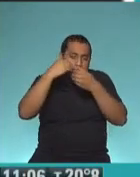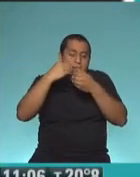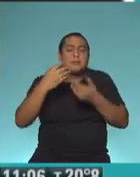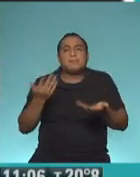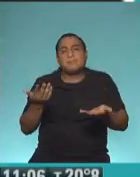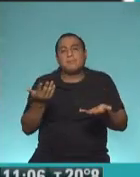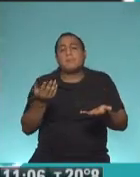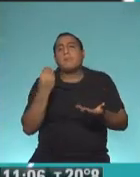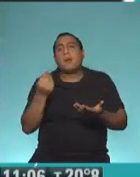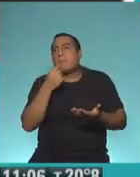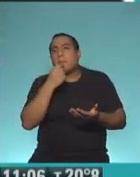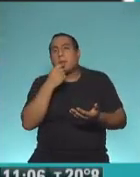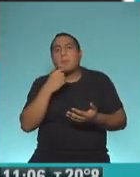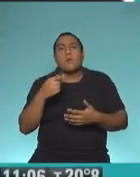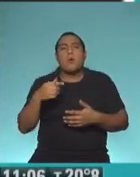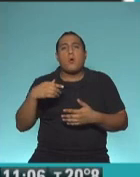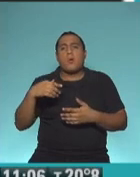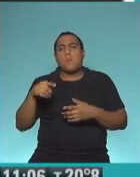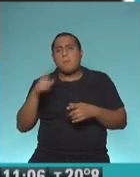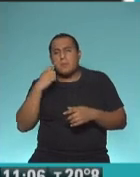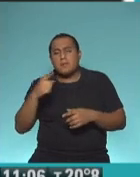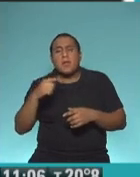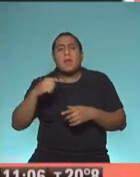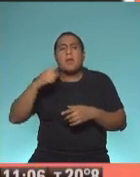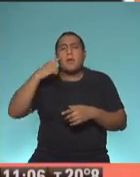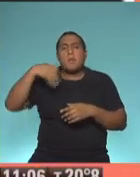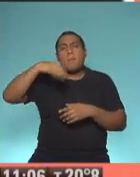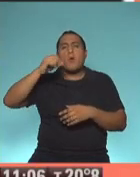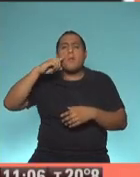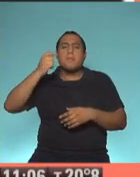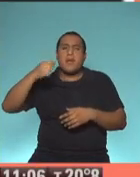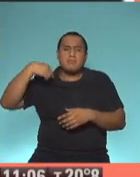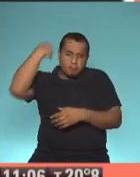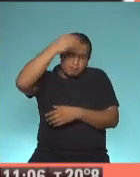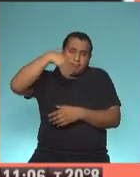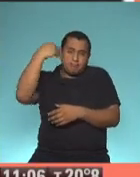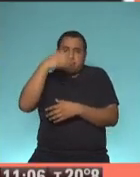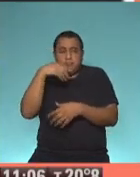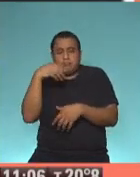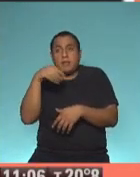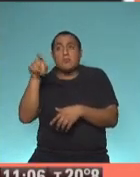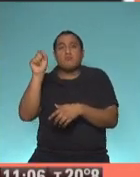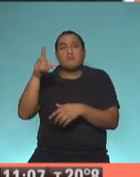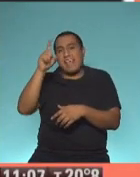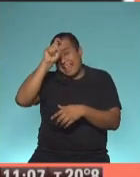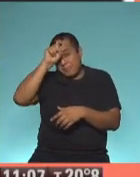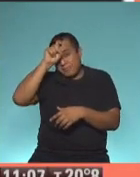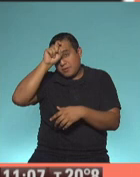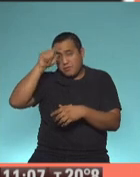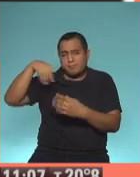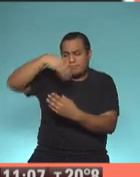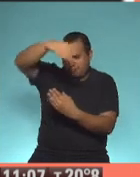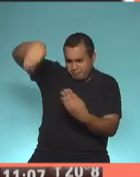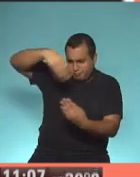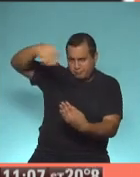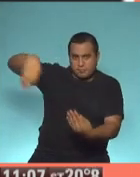uno encuentra una momia egipcia, le hace el mismo test, PCR, para detectar cosas de la momia y nadie duda de que la momia está muerta.